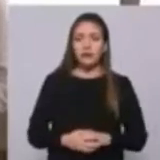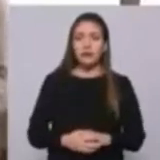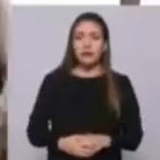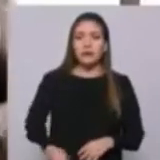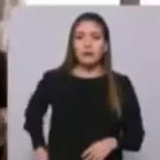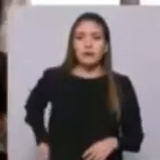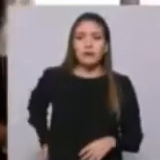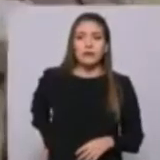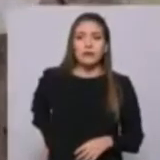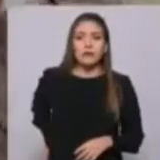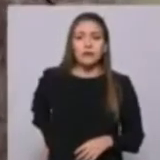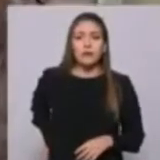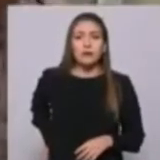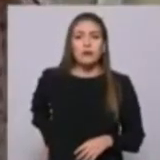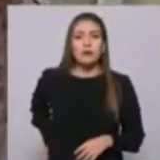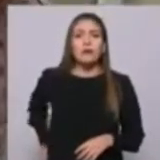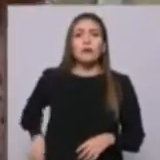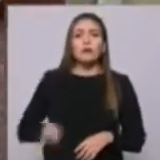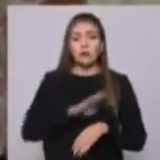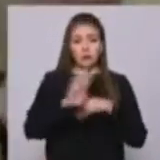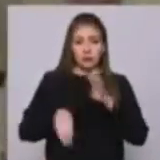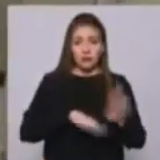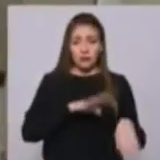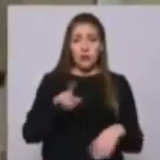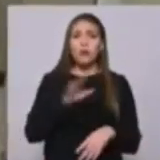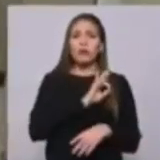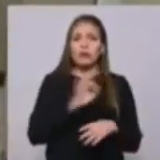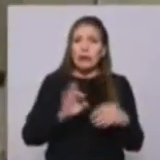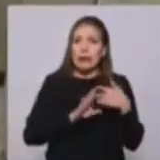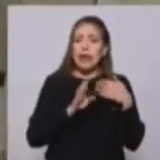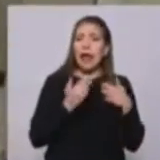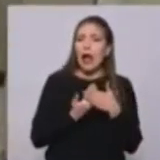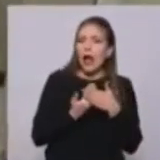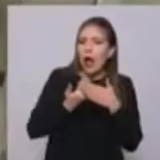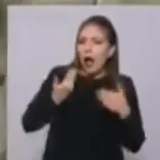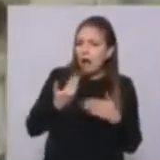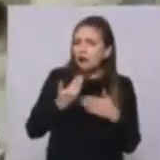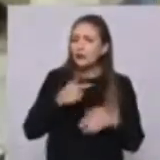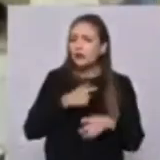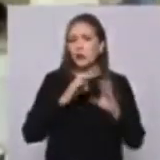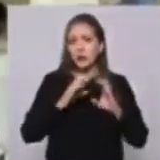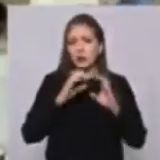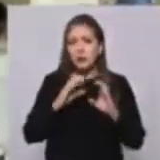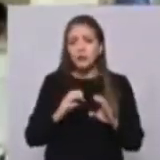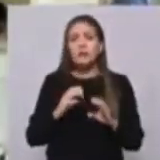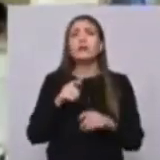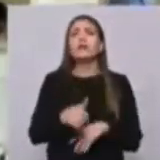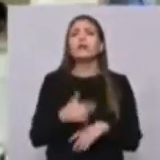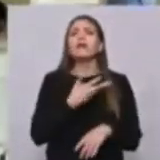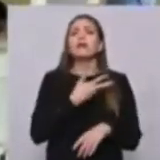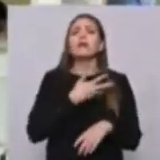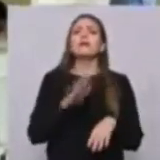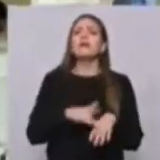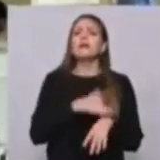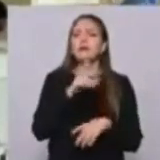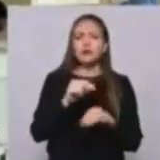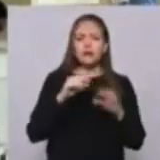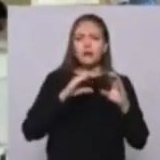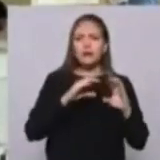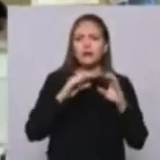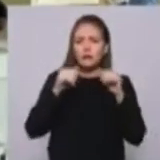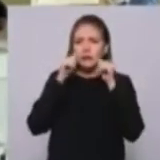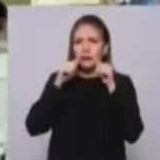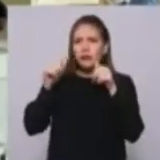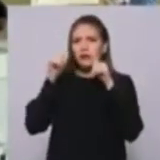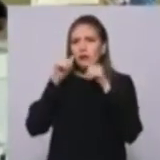Las muertes prevenibles están asociadas al 18% del total de decesos con factor de riesgo asociado y principalmente se producen por